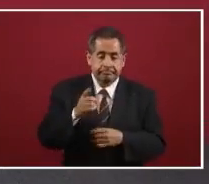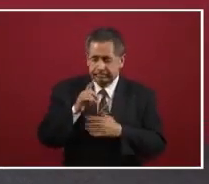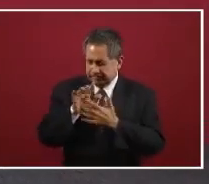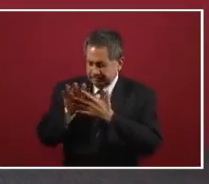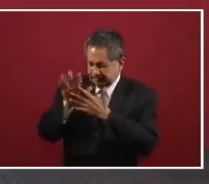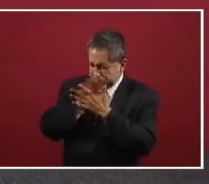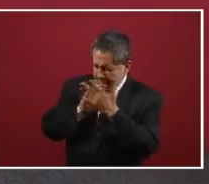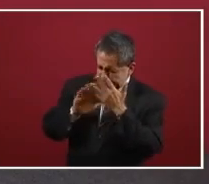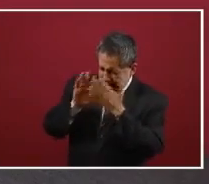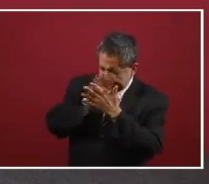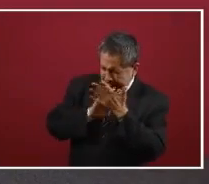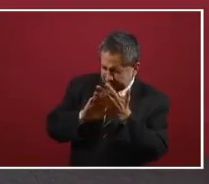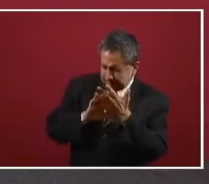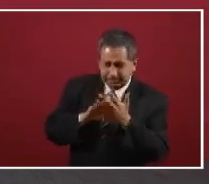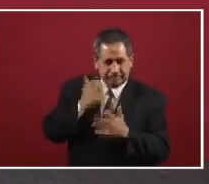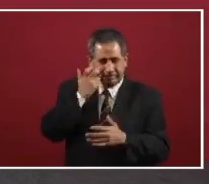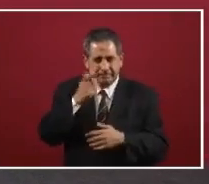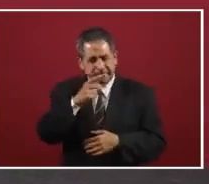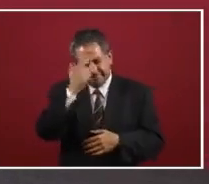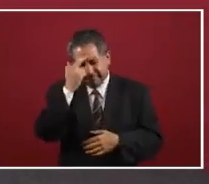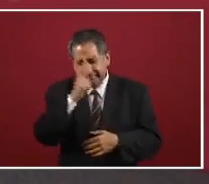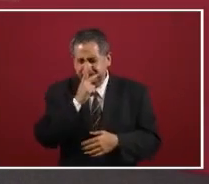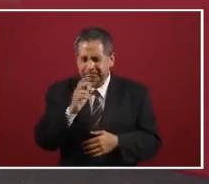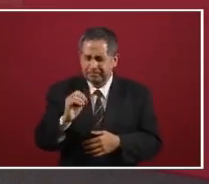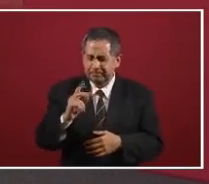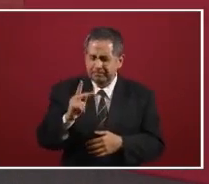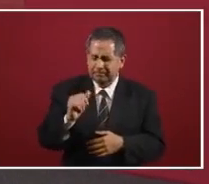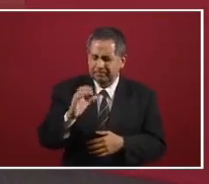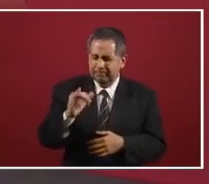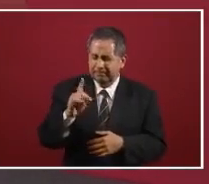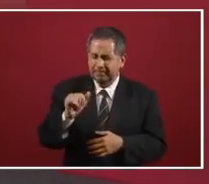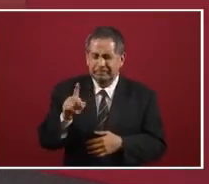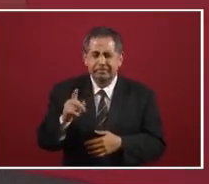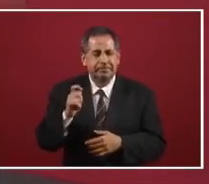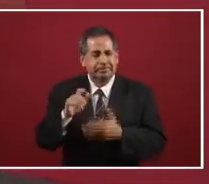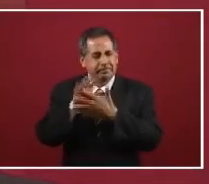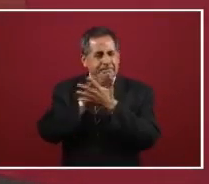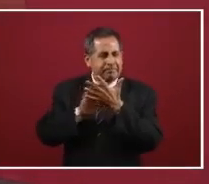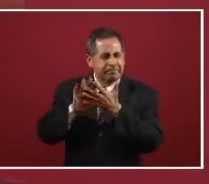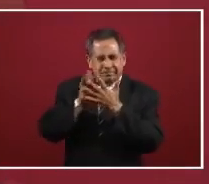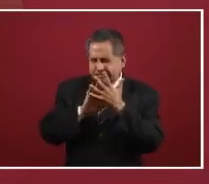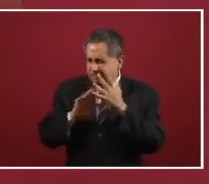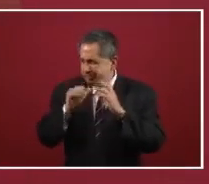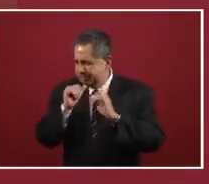opacidad. ¿Cómo me acuerdo de esa palabra? Porque se puso de moda,